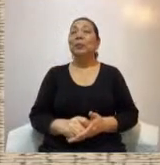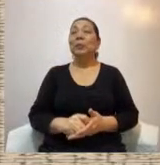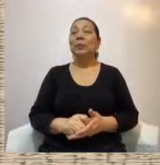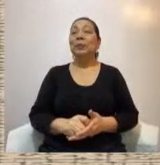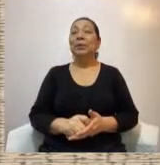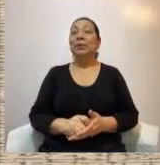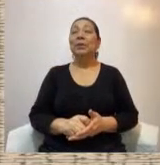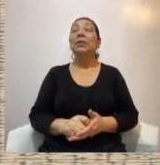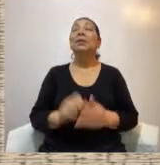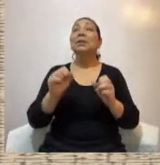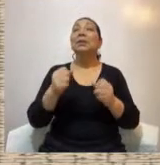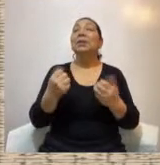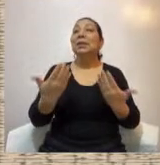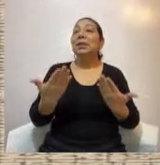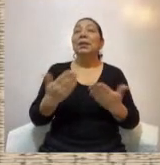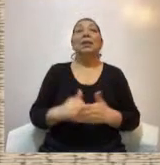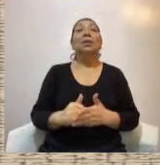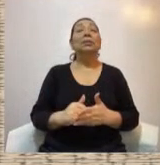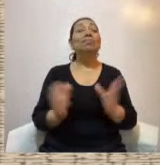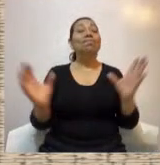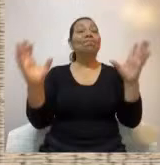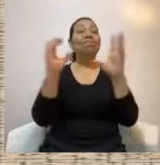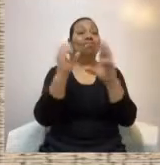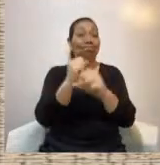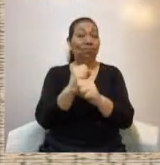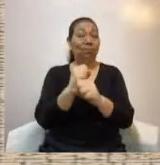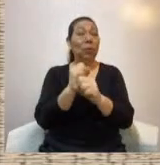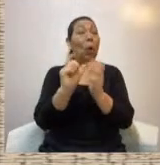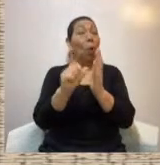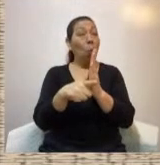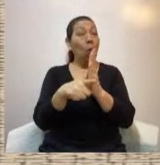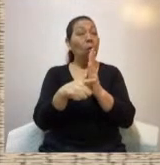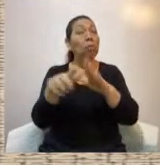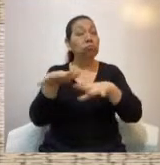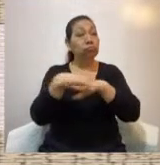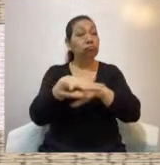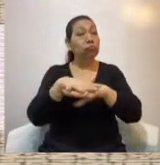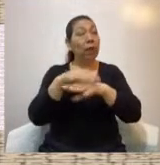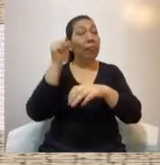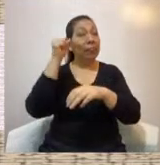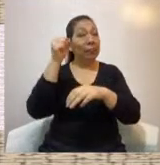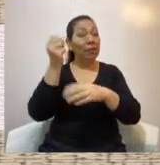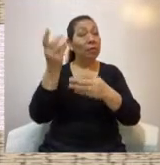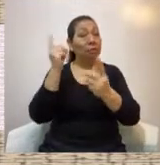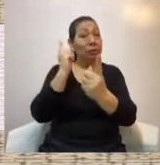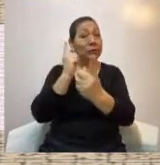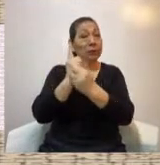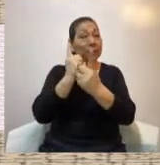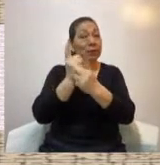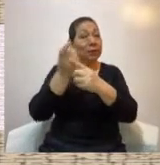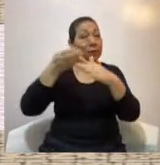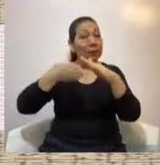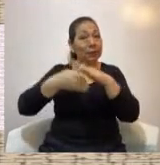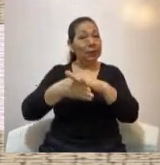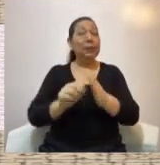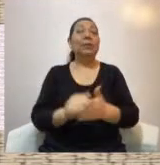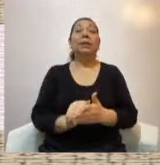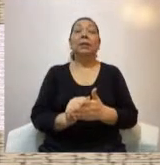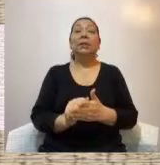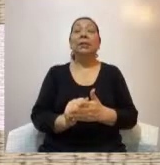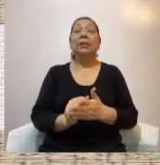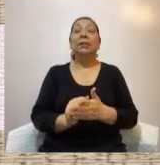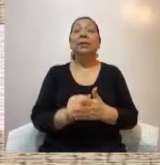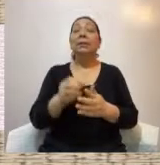DPFE? Sí, bien. En el caso concreto, luego de hacer un desarrollo de los derechos que se encontraban